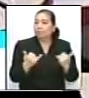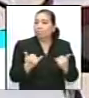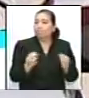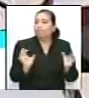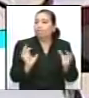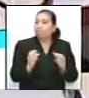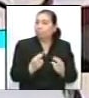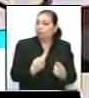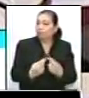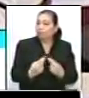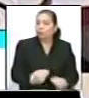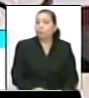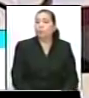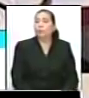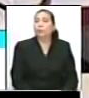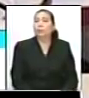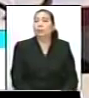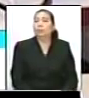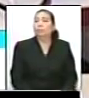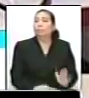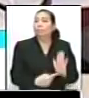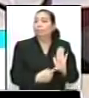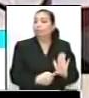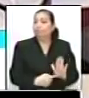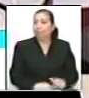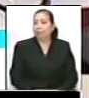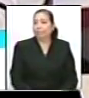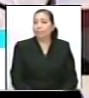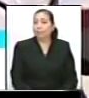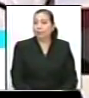estrecha relación con la presente, presidenta.